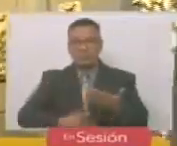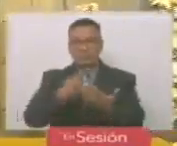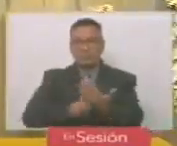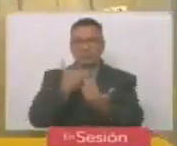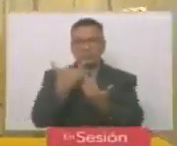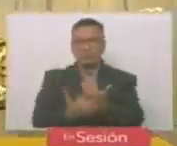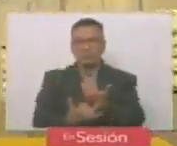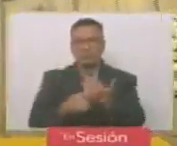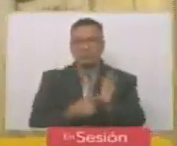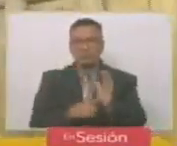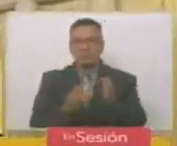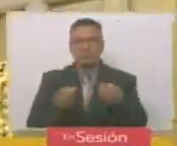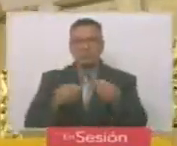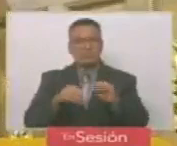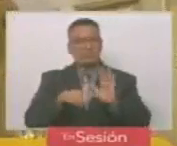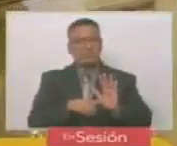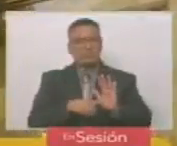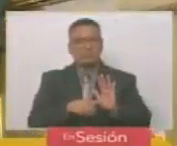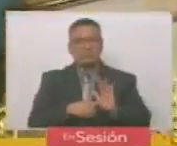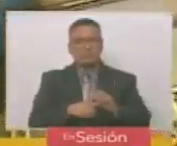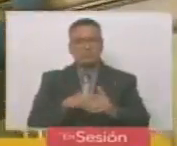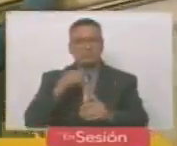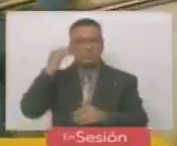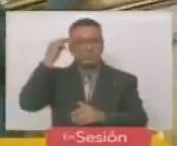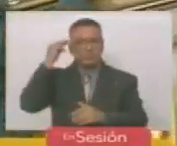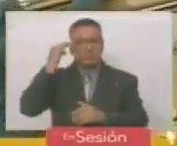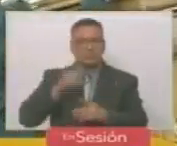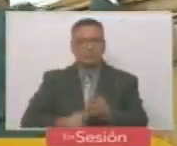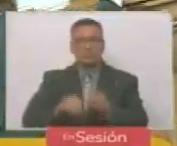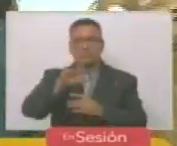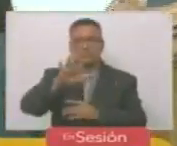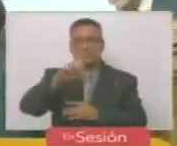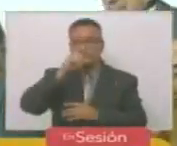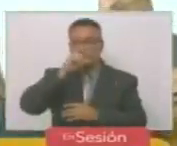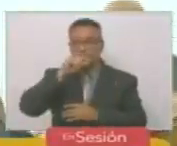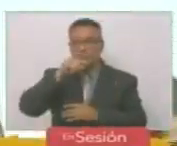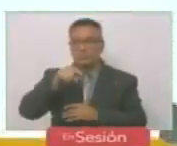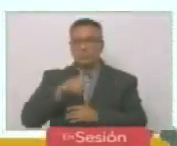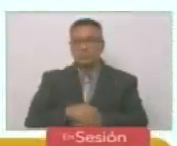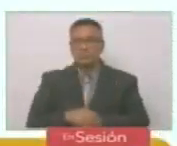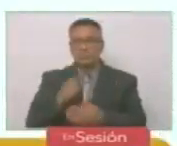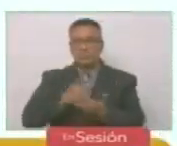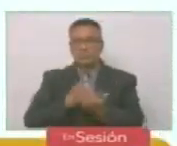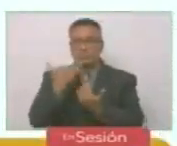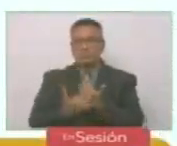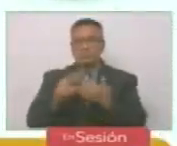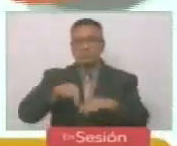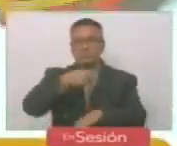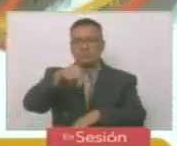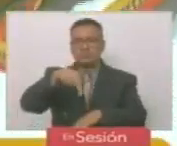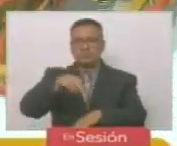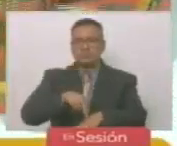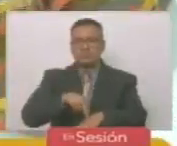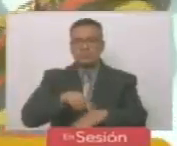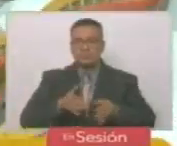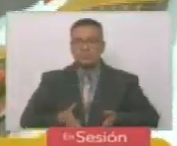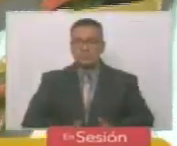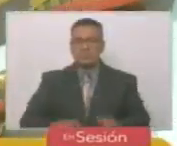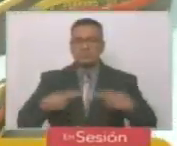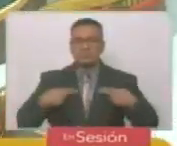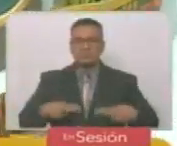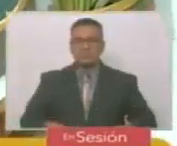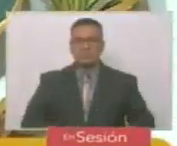proyecto de acuerdo en conmemoración a los 5 años del Plan Nacional Parto